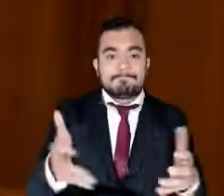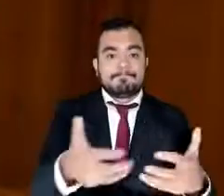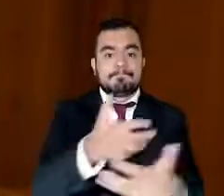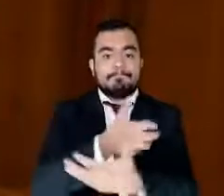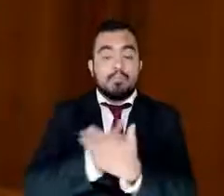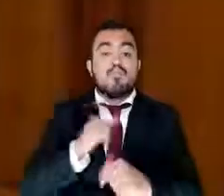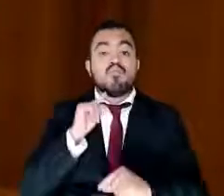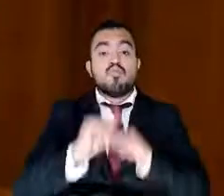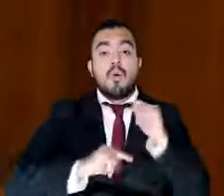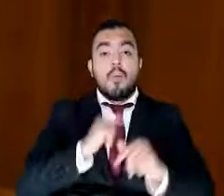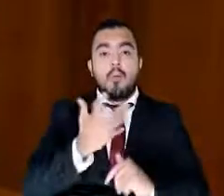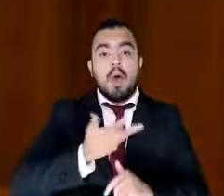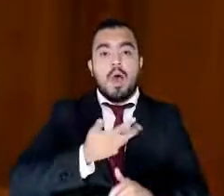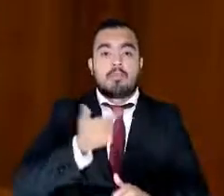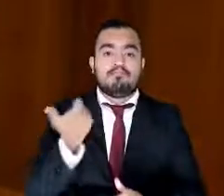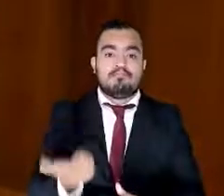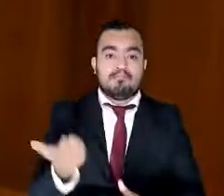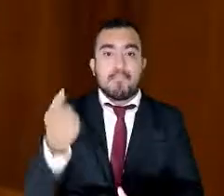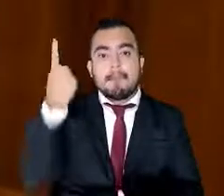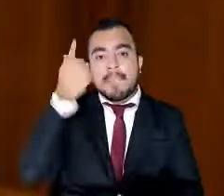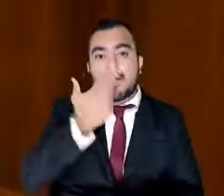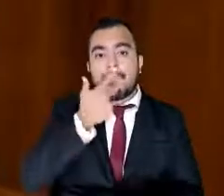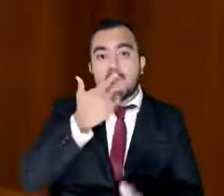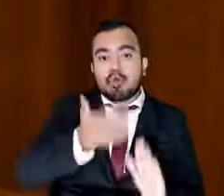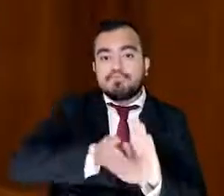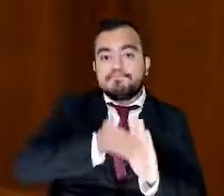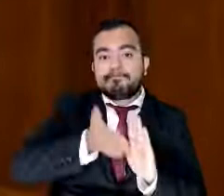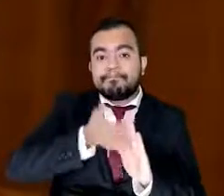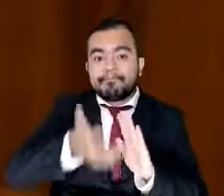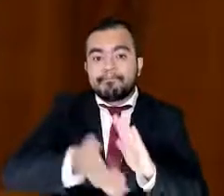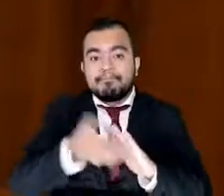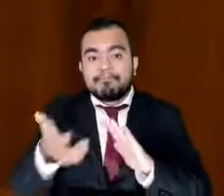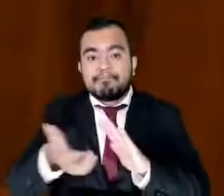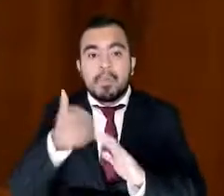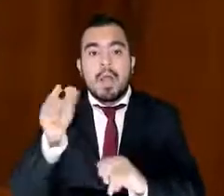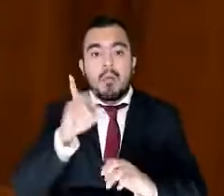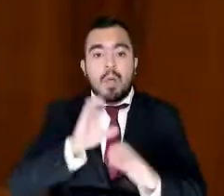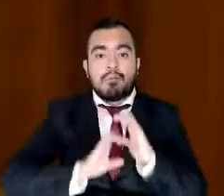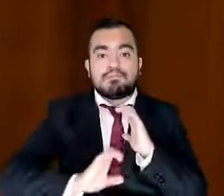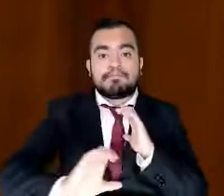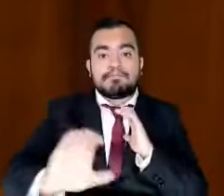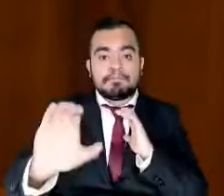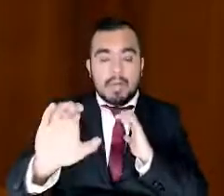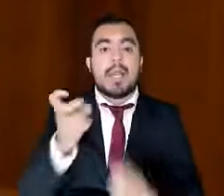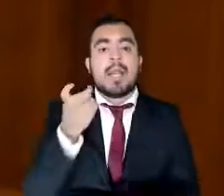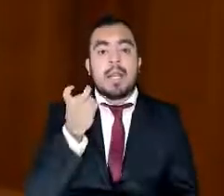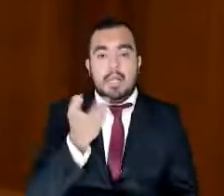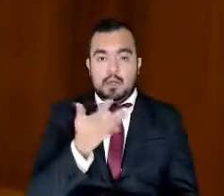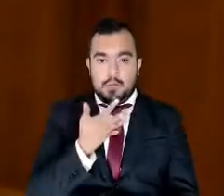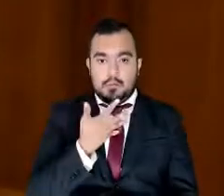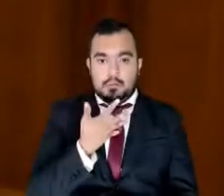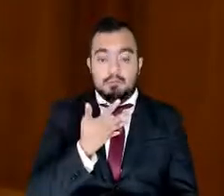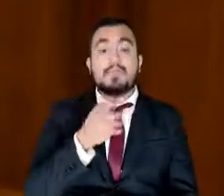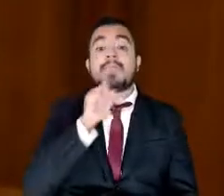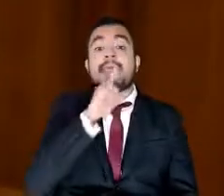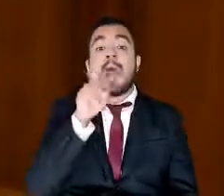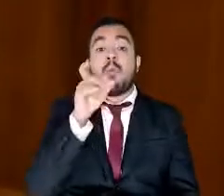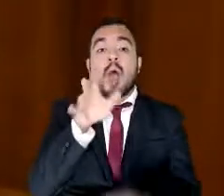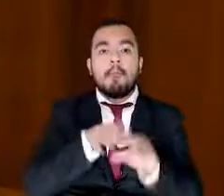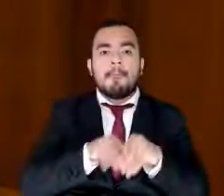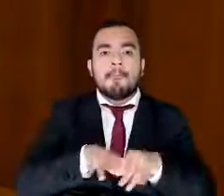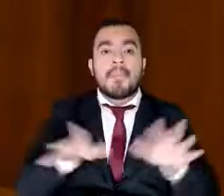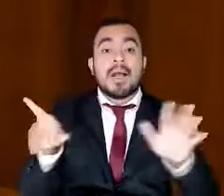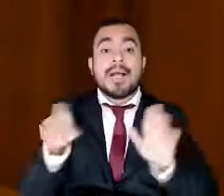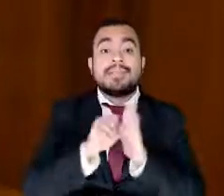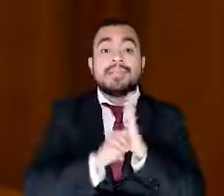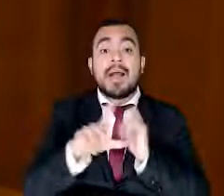teniendo recursos para mejorar la infraestructura hídrica con la que cuentan. Atendiendo puntualmente la distribución de agua del sistema Lerma.